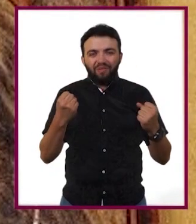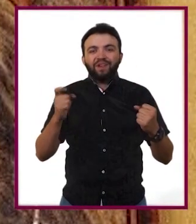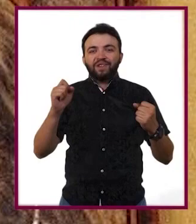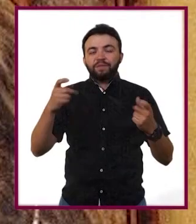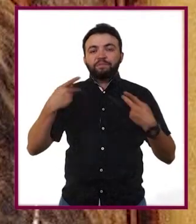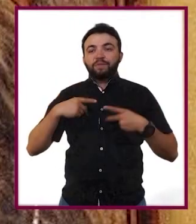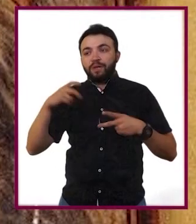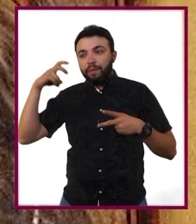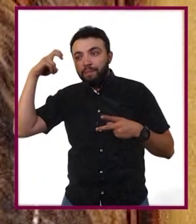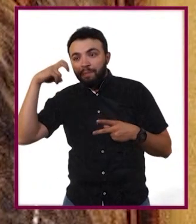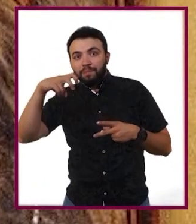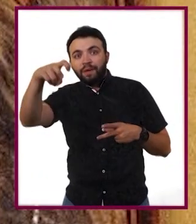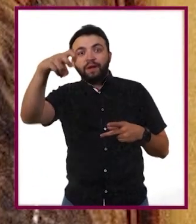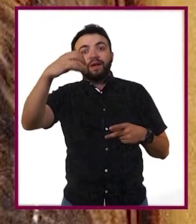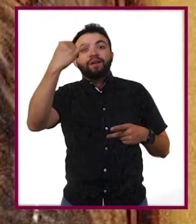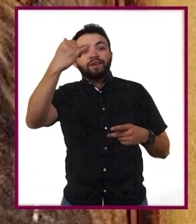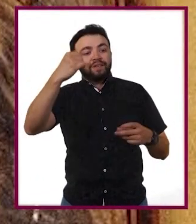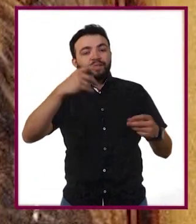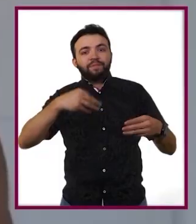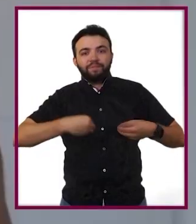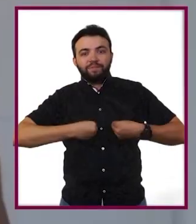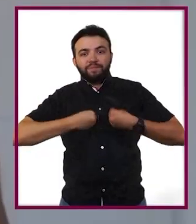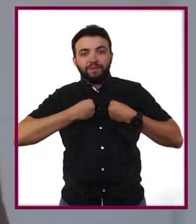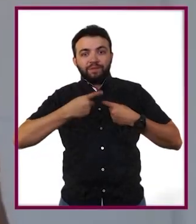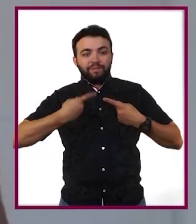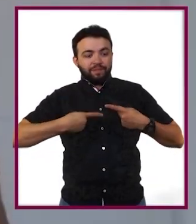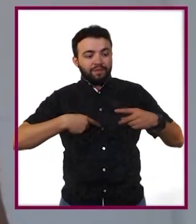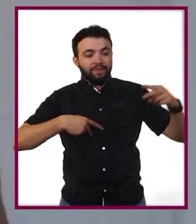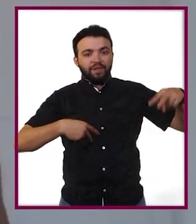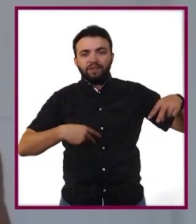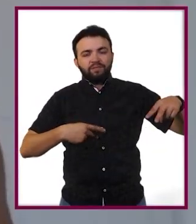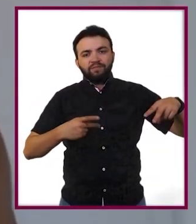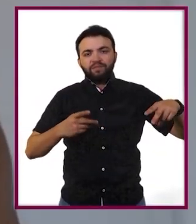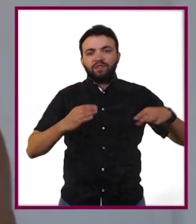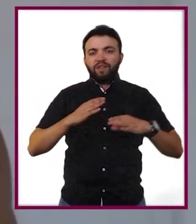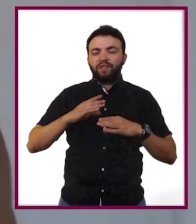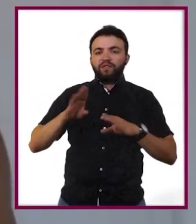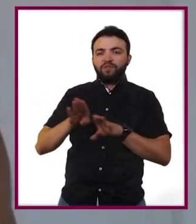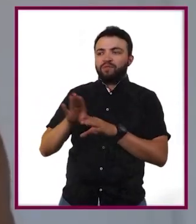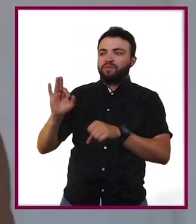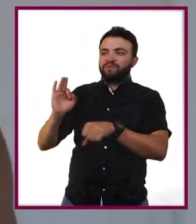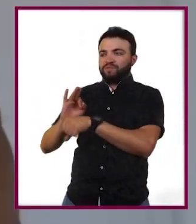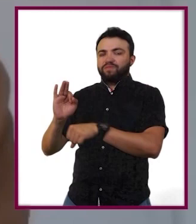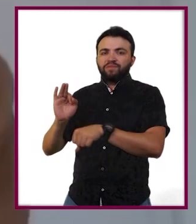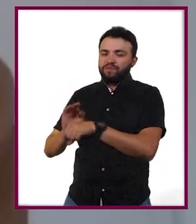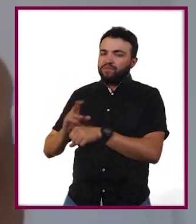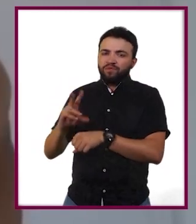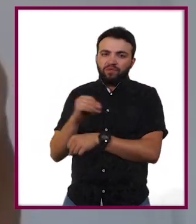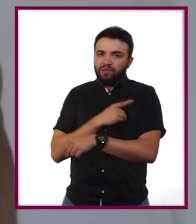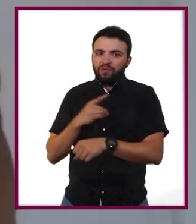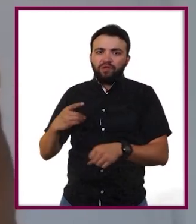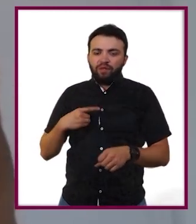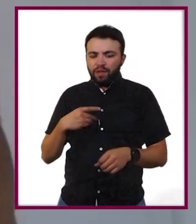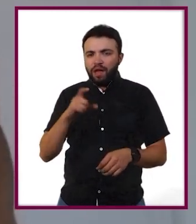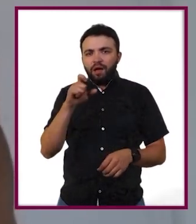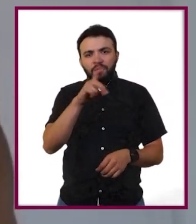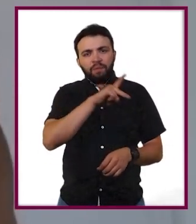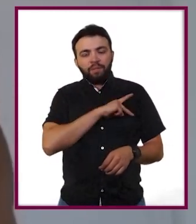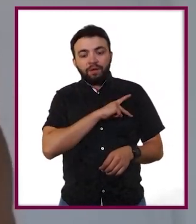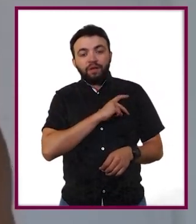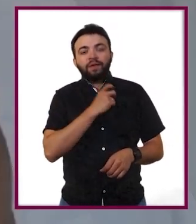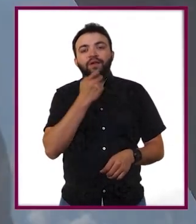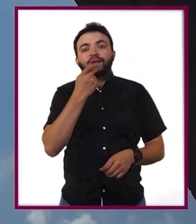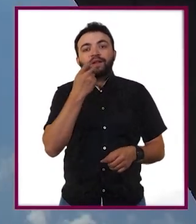los viajeros y la población local. Y entonces empiezan a intervenir los frailes para construir